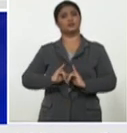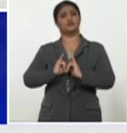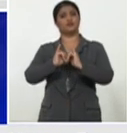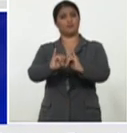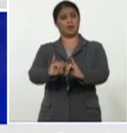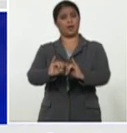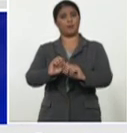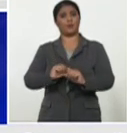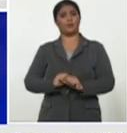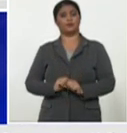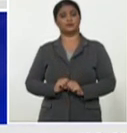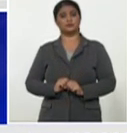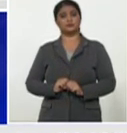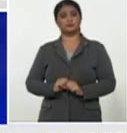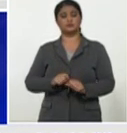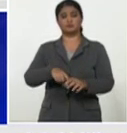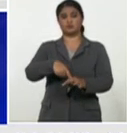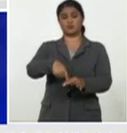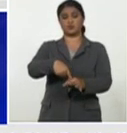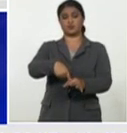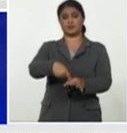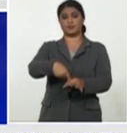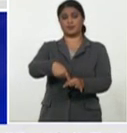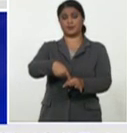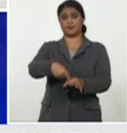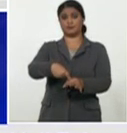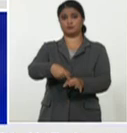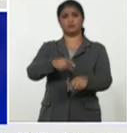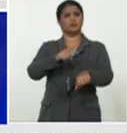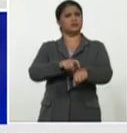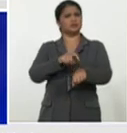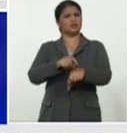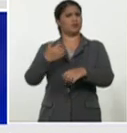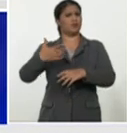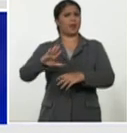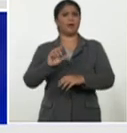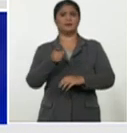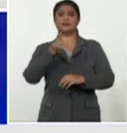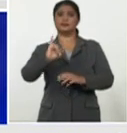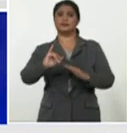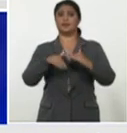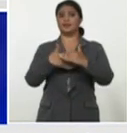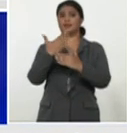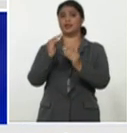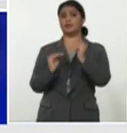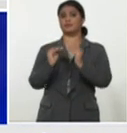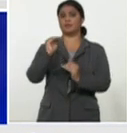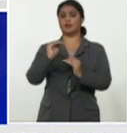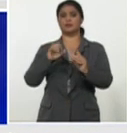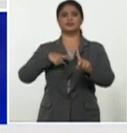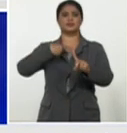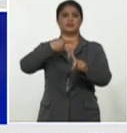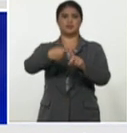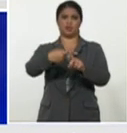ayer, el municipio especial hace más de 16 días no tiene casos de COVID.